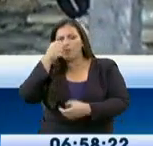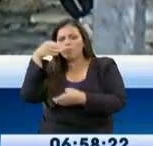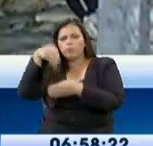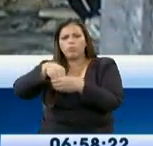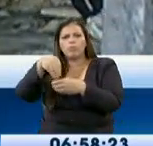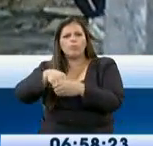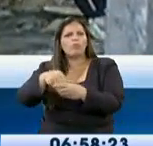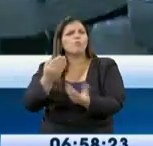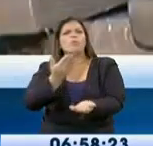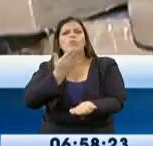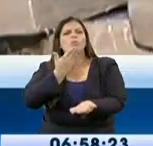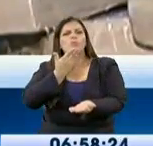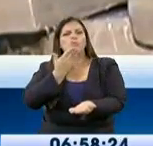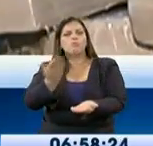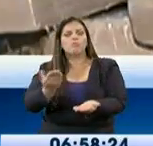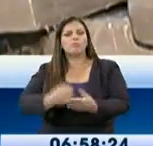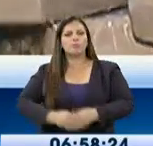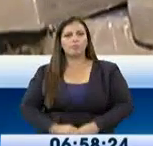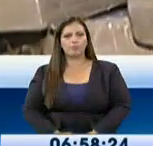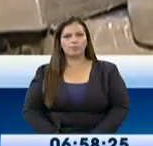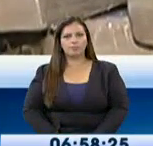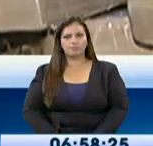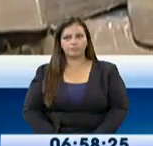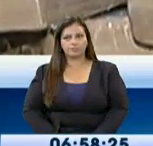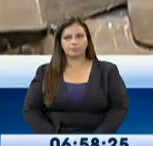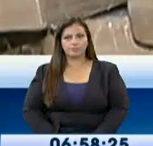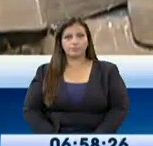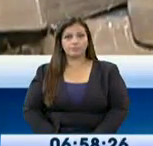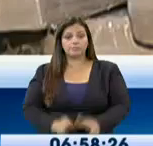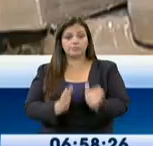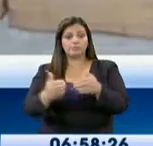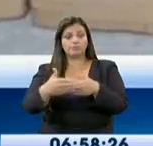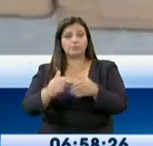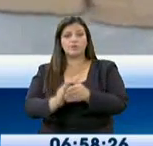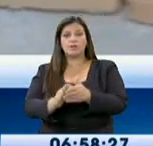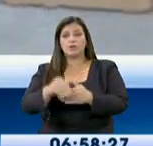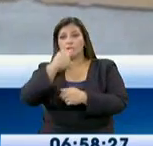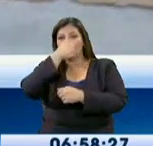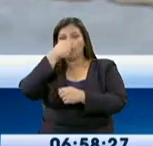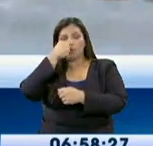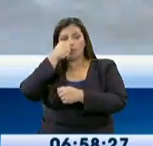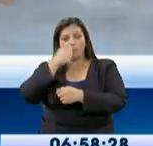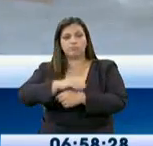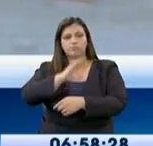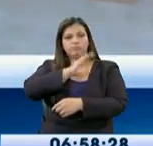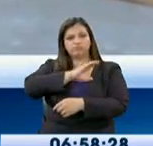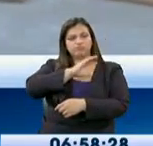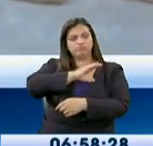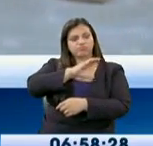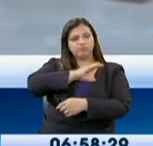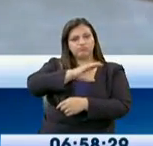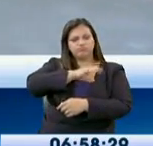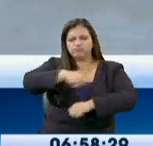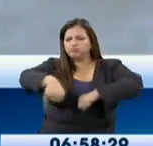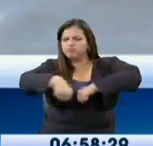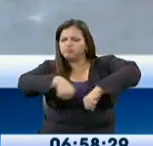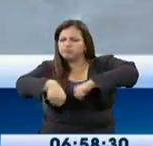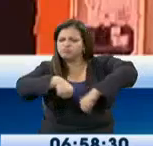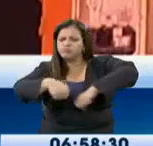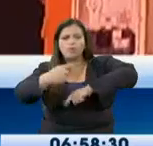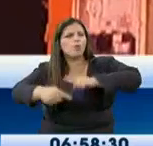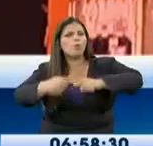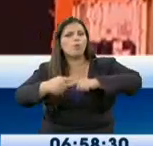Inteligencia Antinarcóticos. Decenas de paquetes de droga fueron decomisados la noche del domingo, mientras